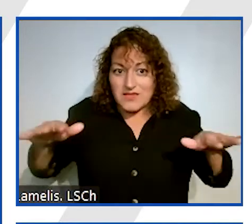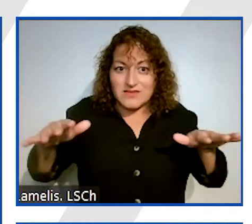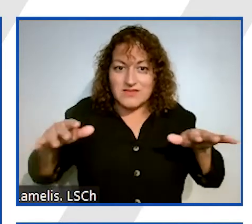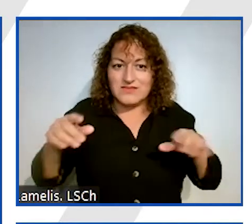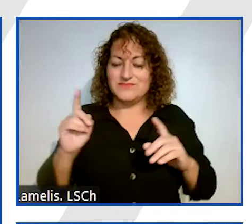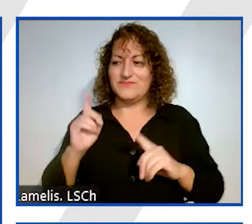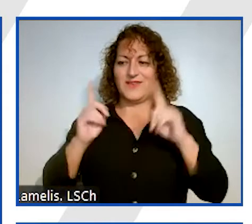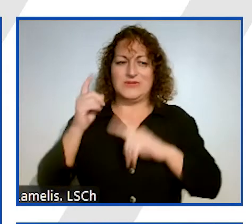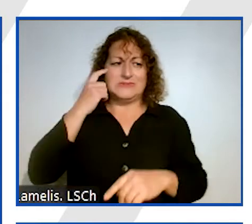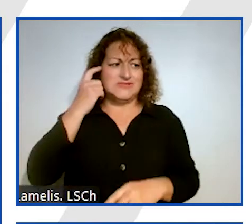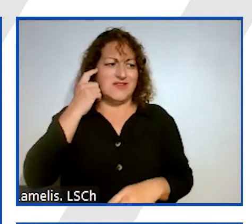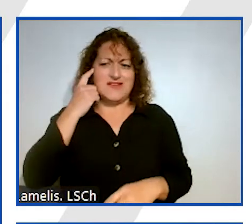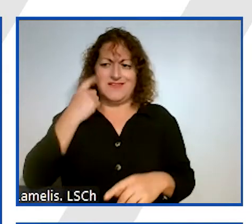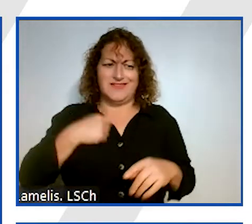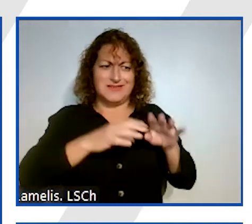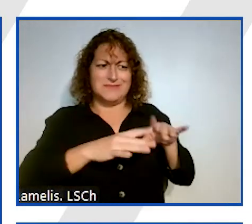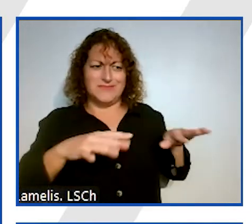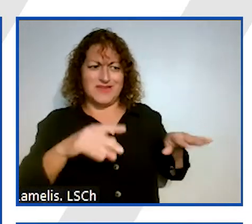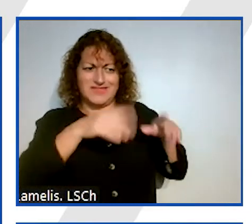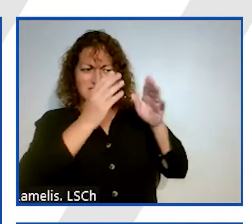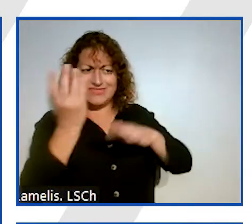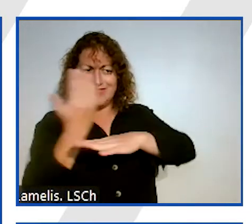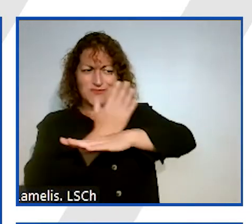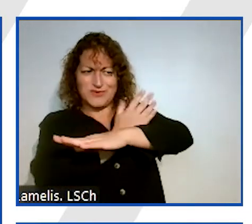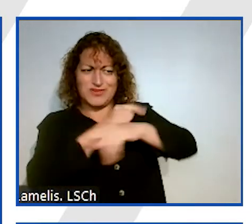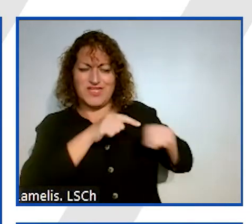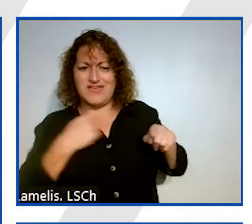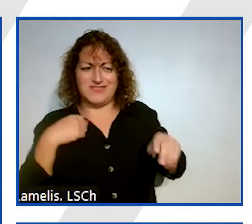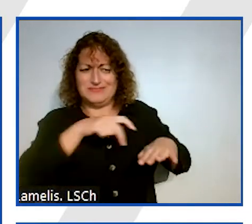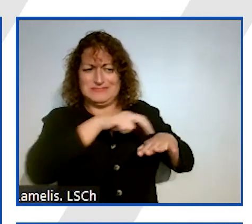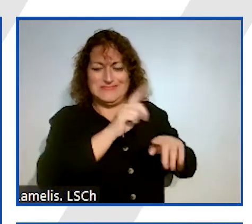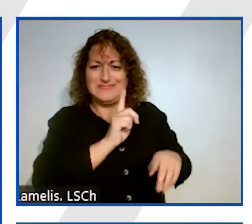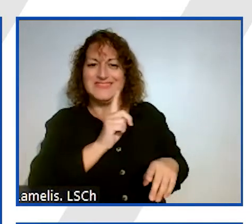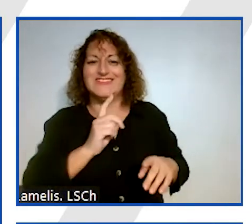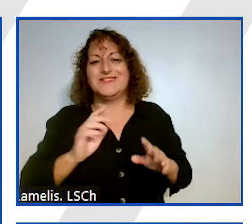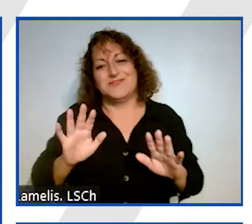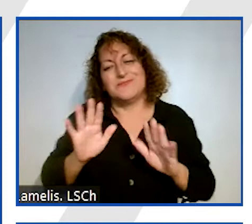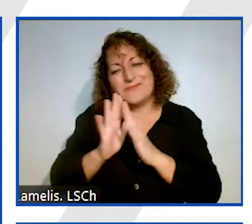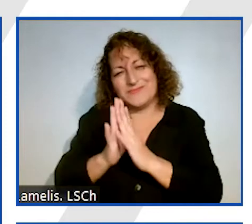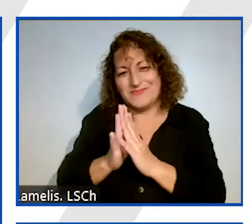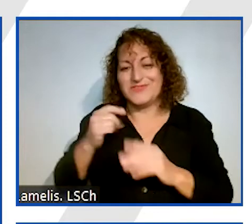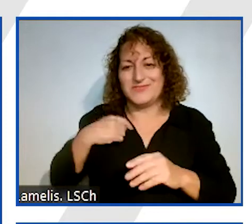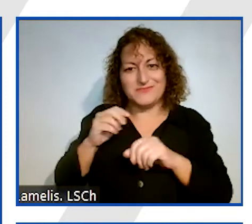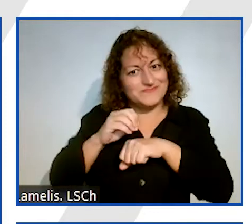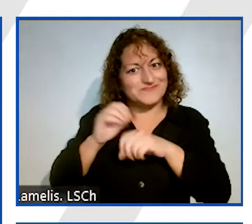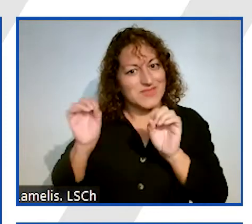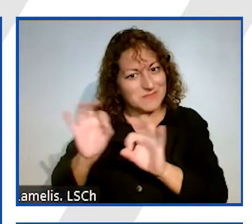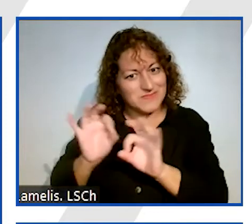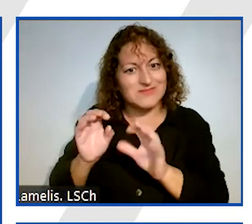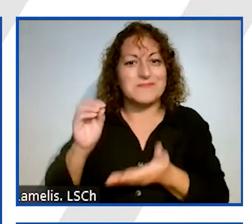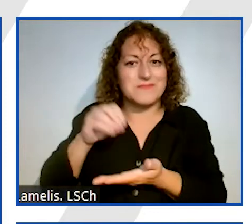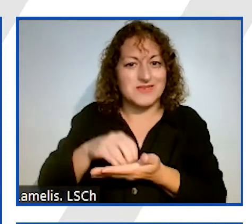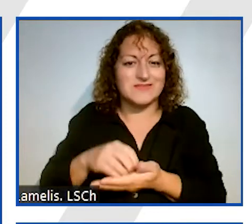raro y ya empezaron a pensar de que no me voy a meter a la playa. ¿Ya? Permítanme mostrarles un poco más. Sin embargo, este número es